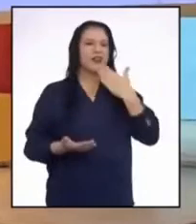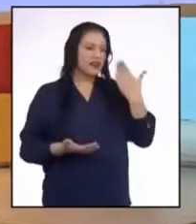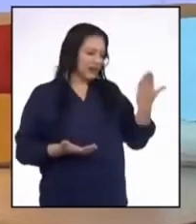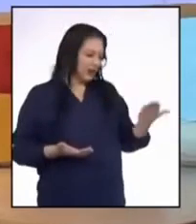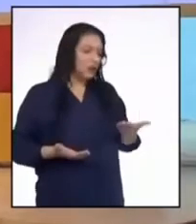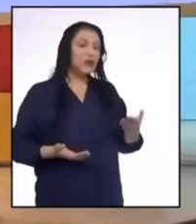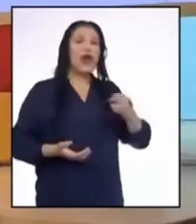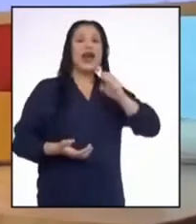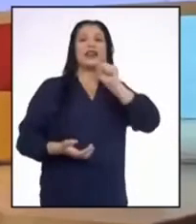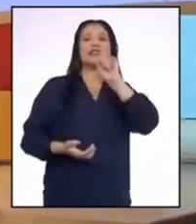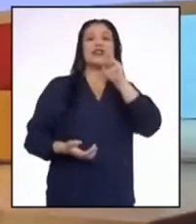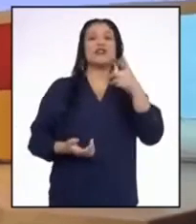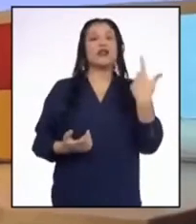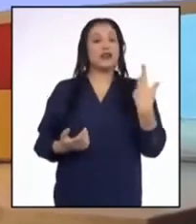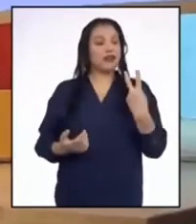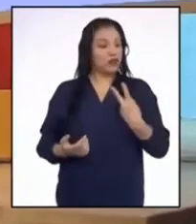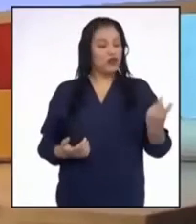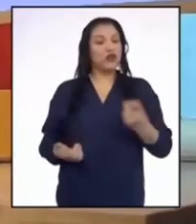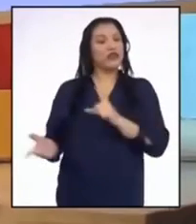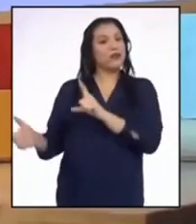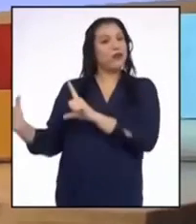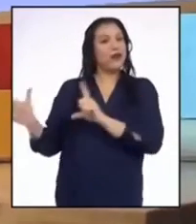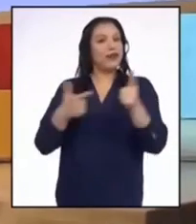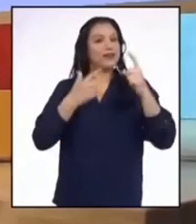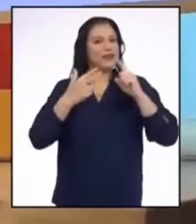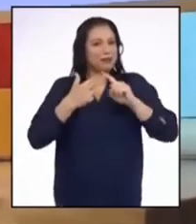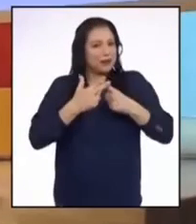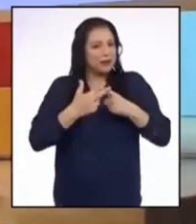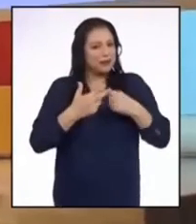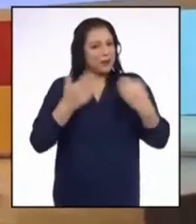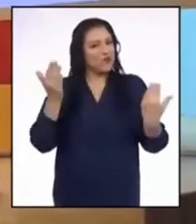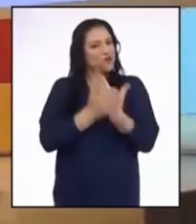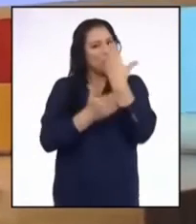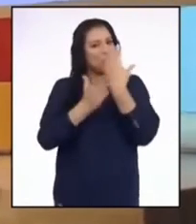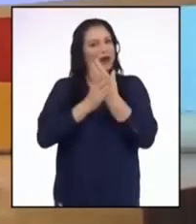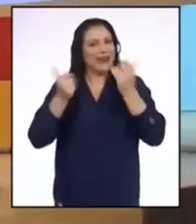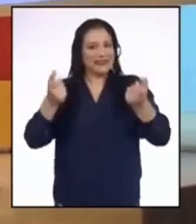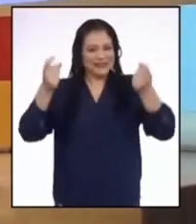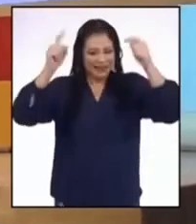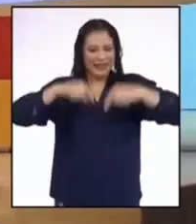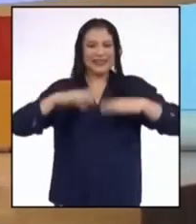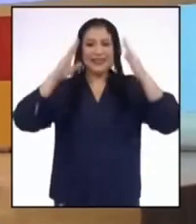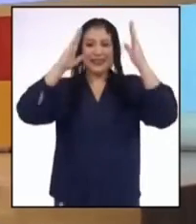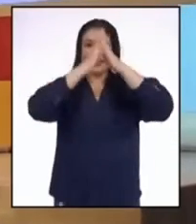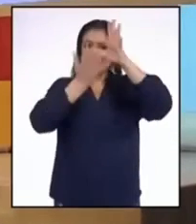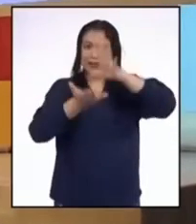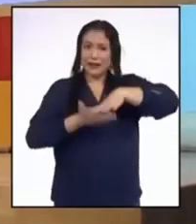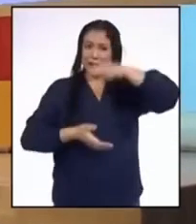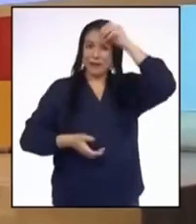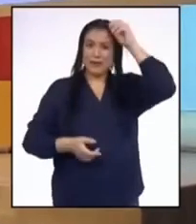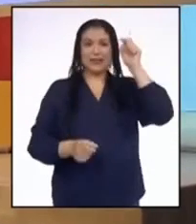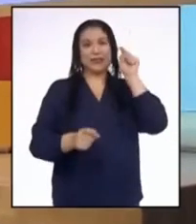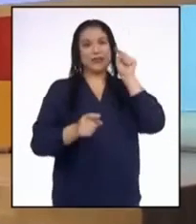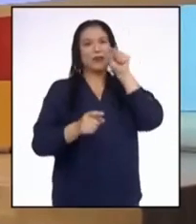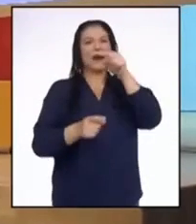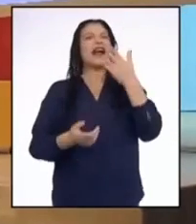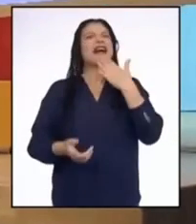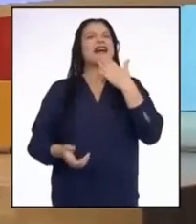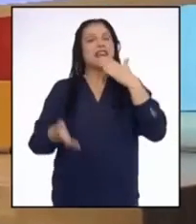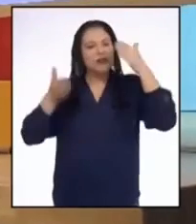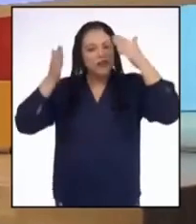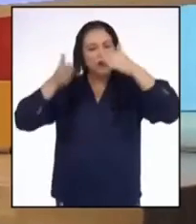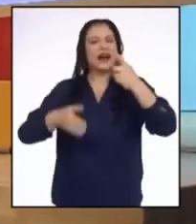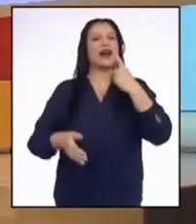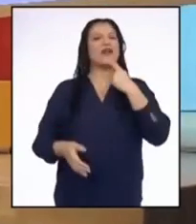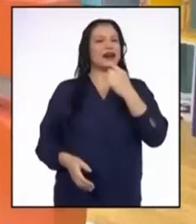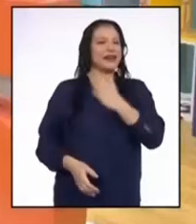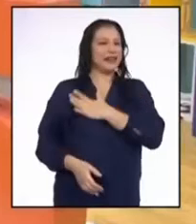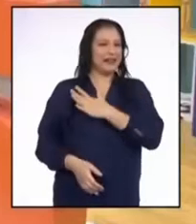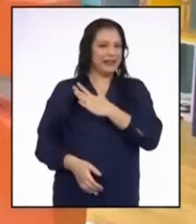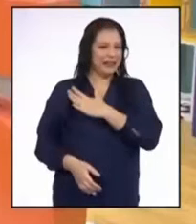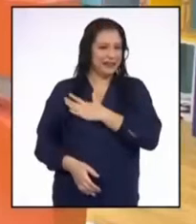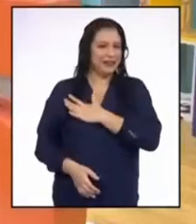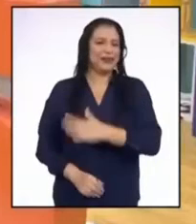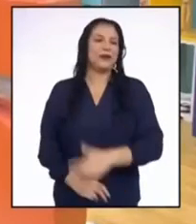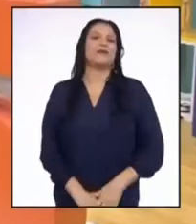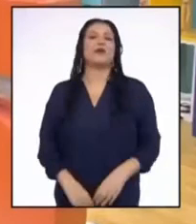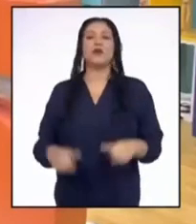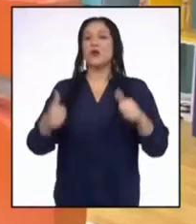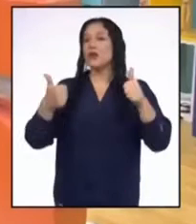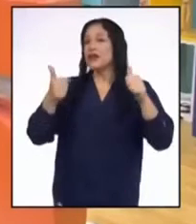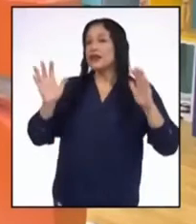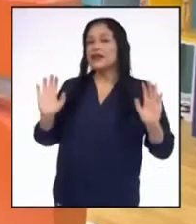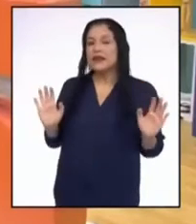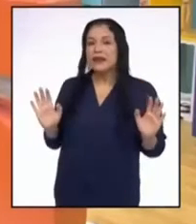Stephanie y estamos listos para empezar un nuevo programa de Aprendo en Casa para quinto de secundaria.